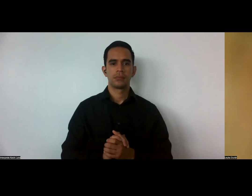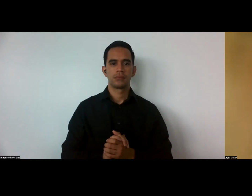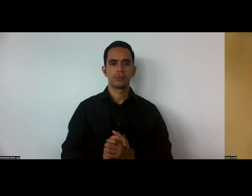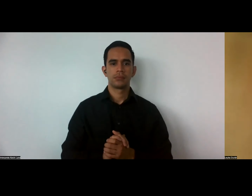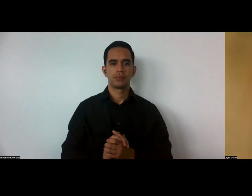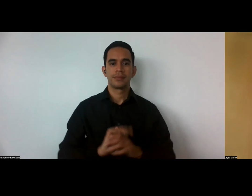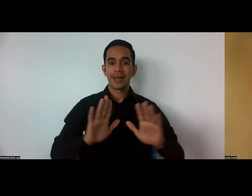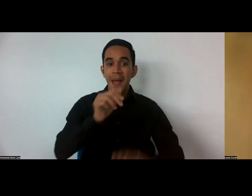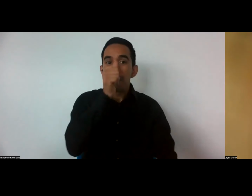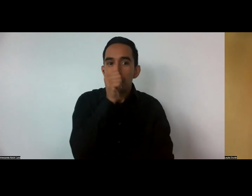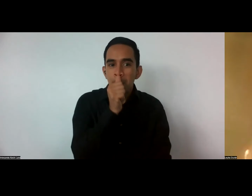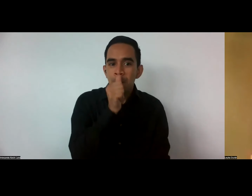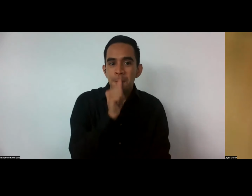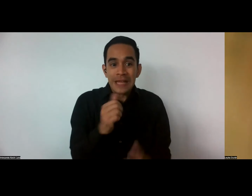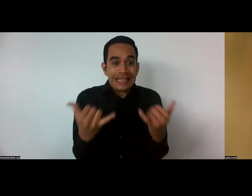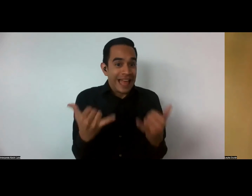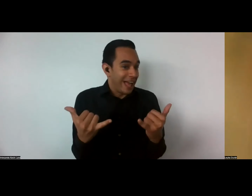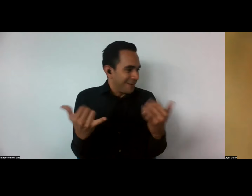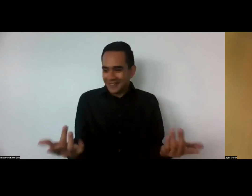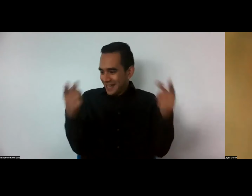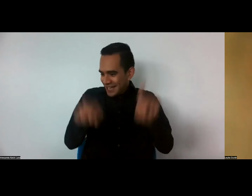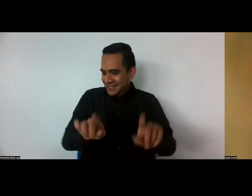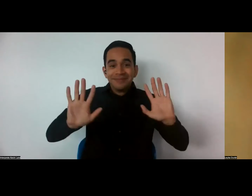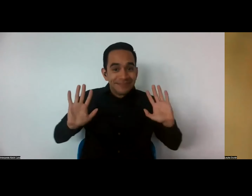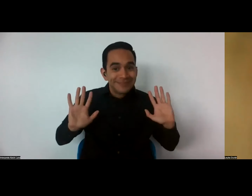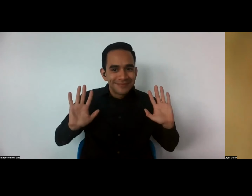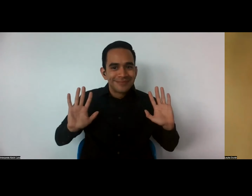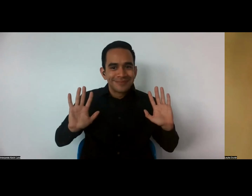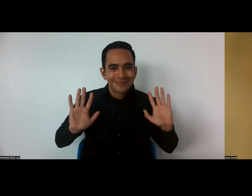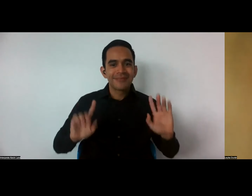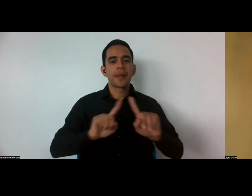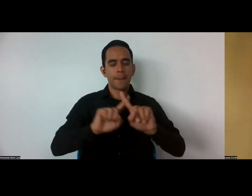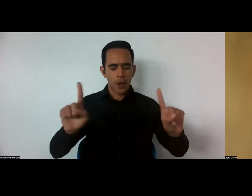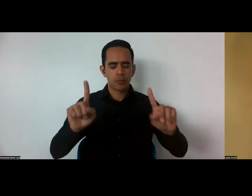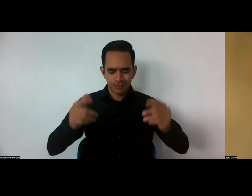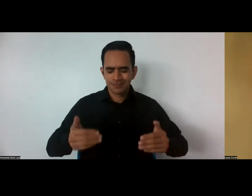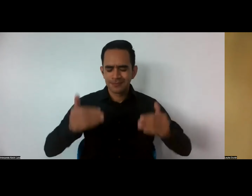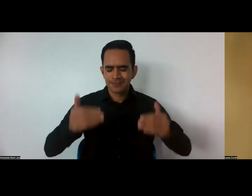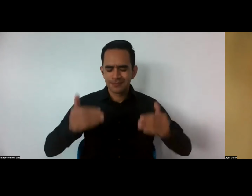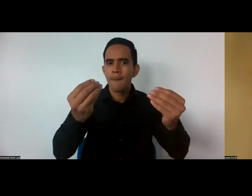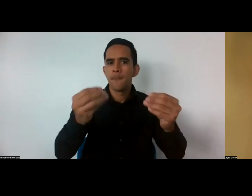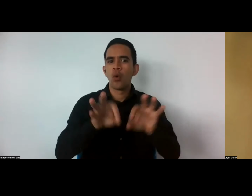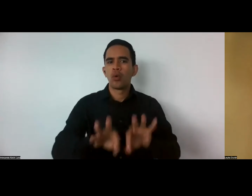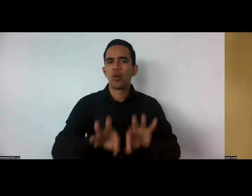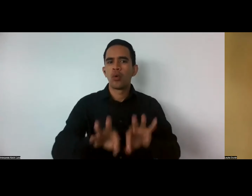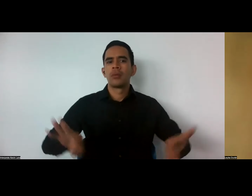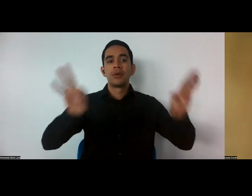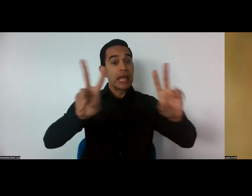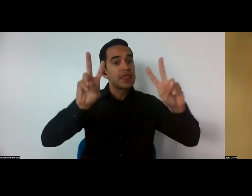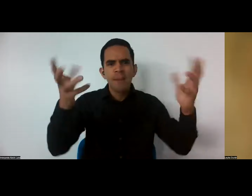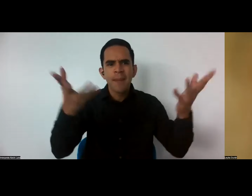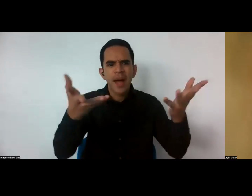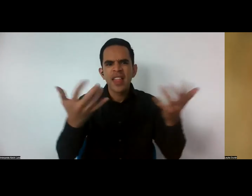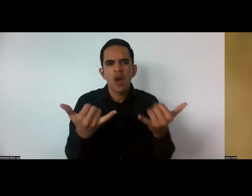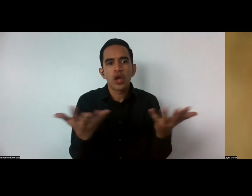Paciencia que estamos en vivo, pero vamos a vivir un momento muy especial. Vamos a estar hablando de las emociones, así